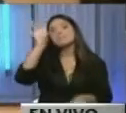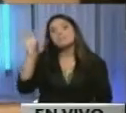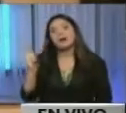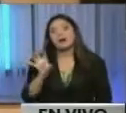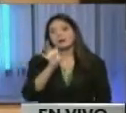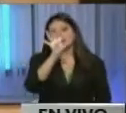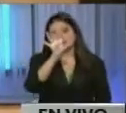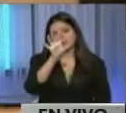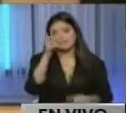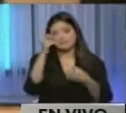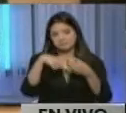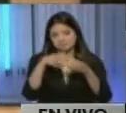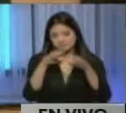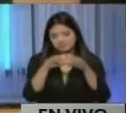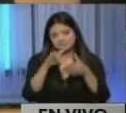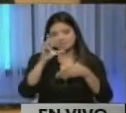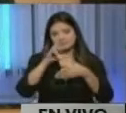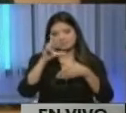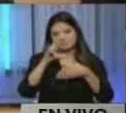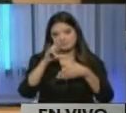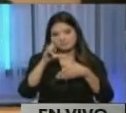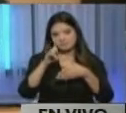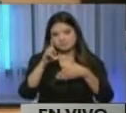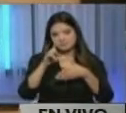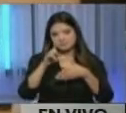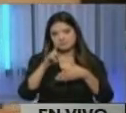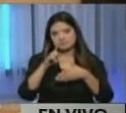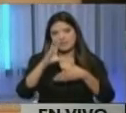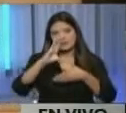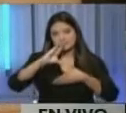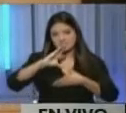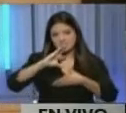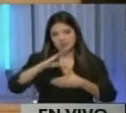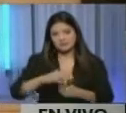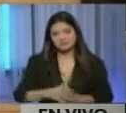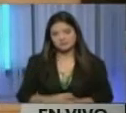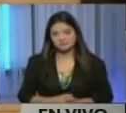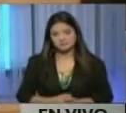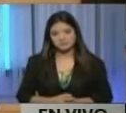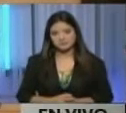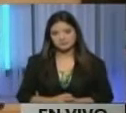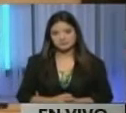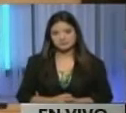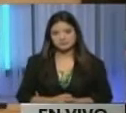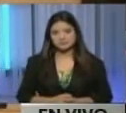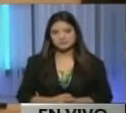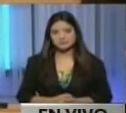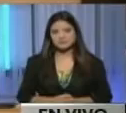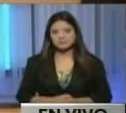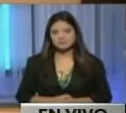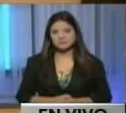miembros de la Comunidad de Estados Latinoamericanos y Caribeños, CELAC.